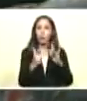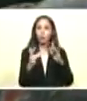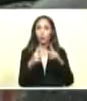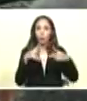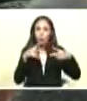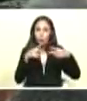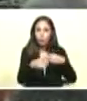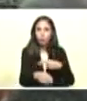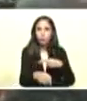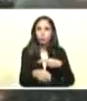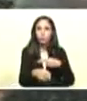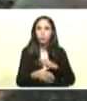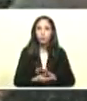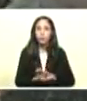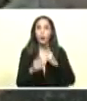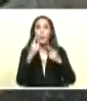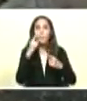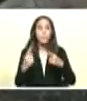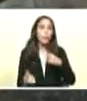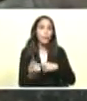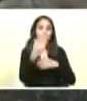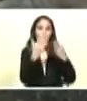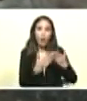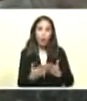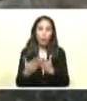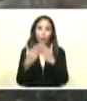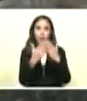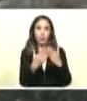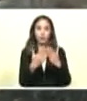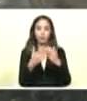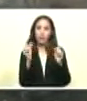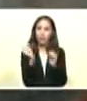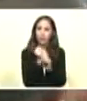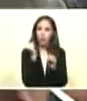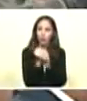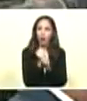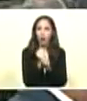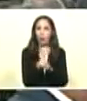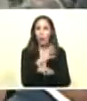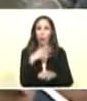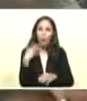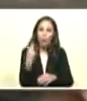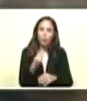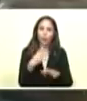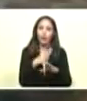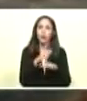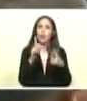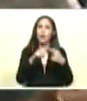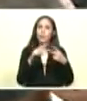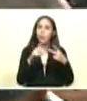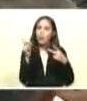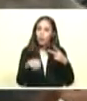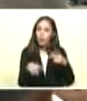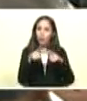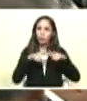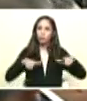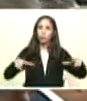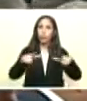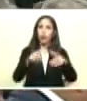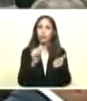la primera Escuela Granja Laboratorio Chamba Juvenil, Complejo Deportivo Velódromo Teo